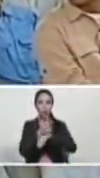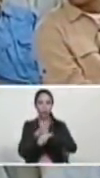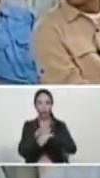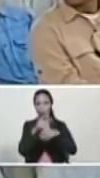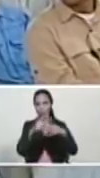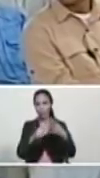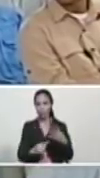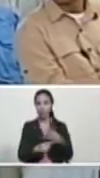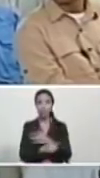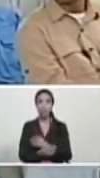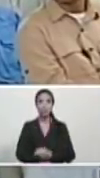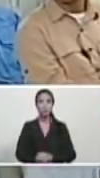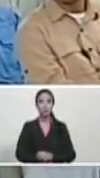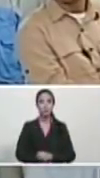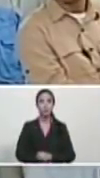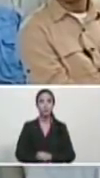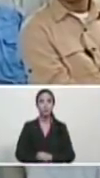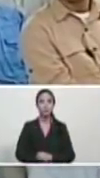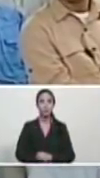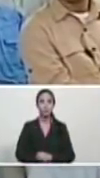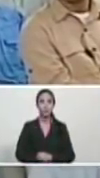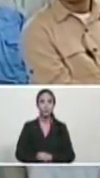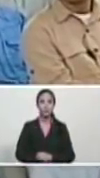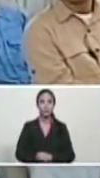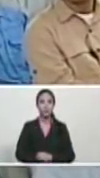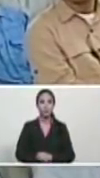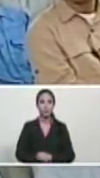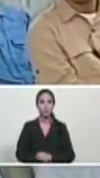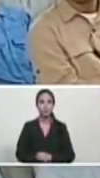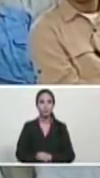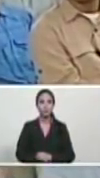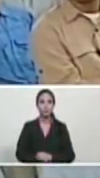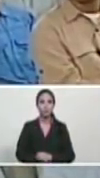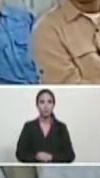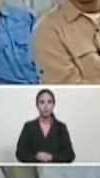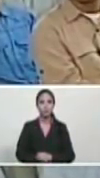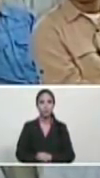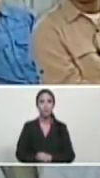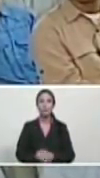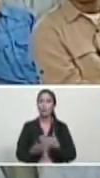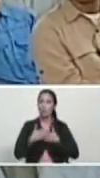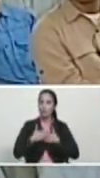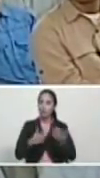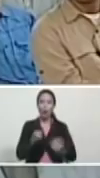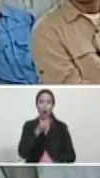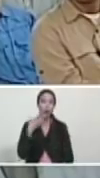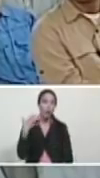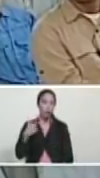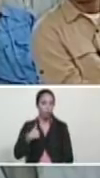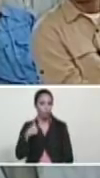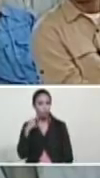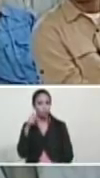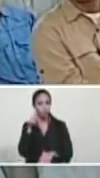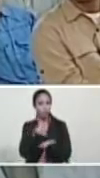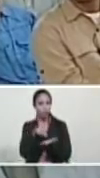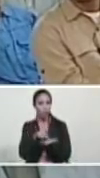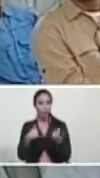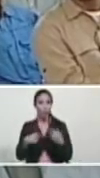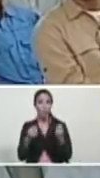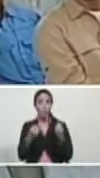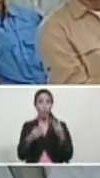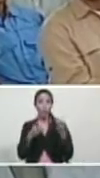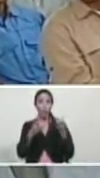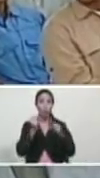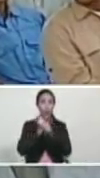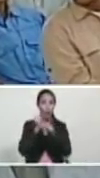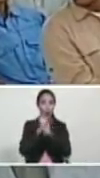el pueblo de Venezuela que aquí se encuentra y que nos está viendo por televisión. Un orgullo poder estar aquí representando a los 280 trabajadores